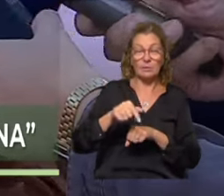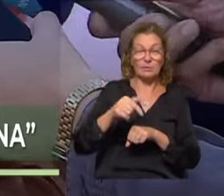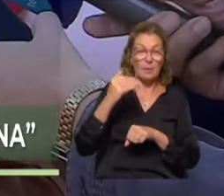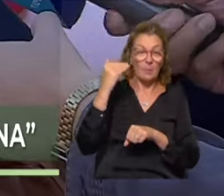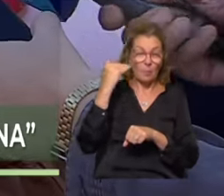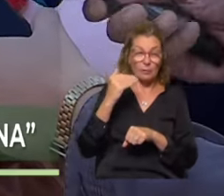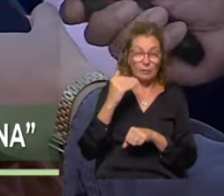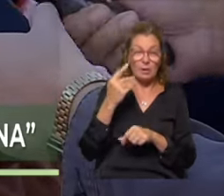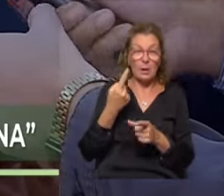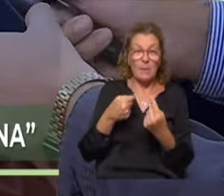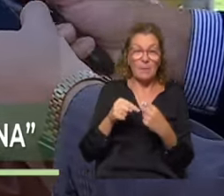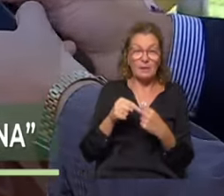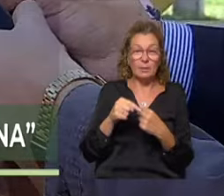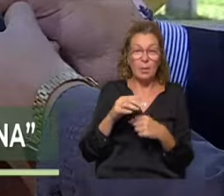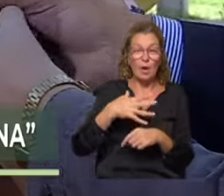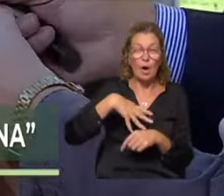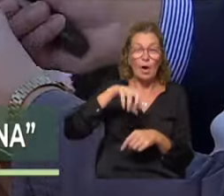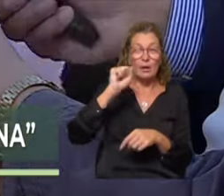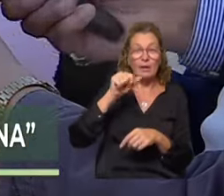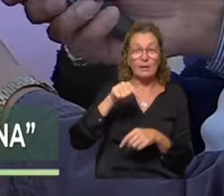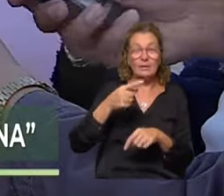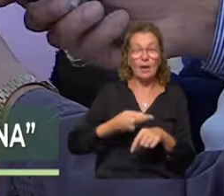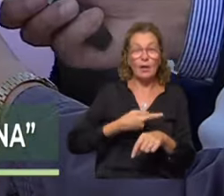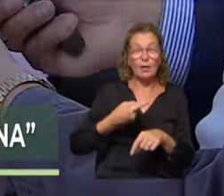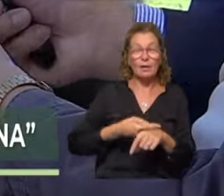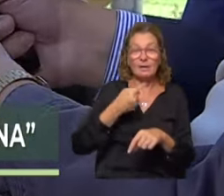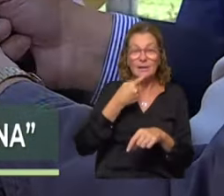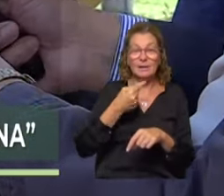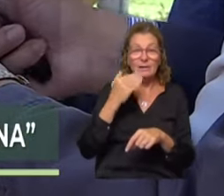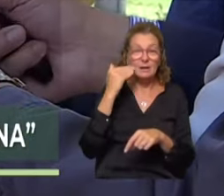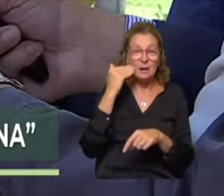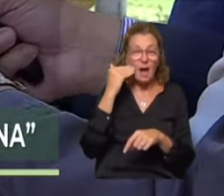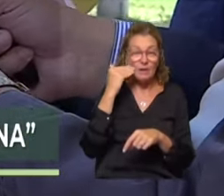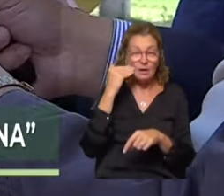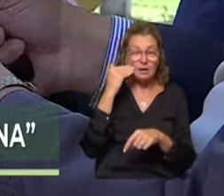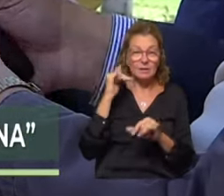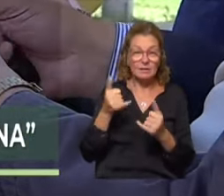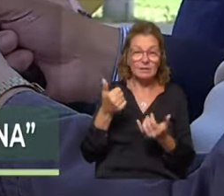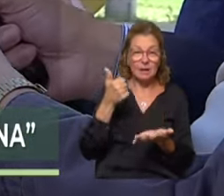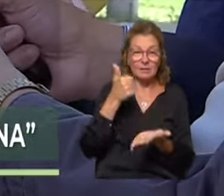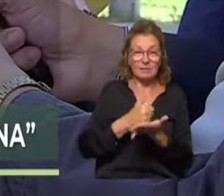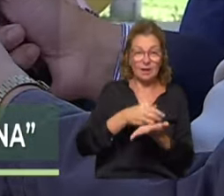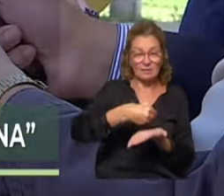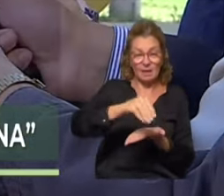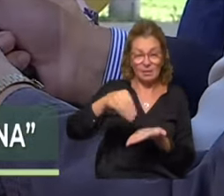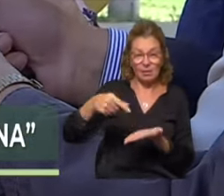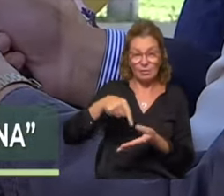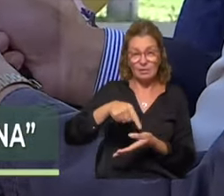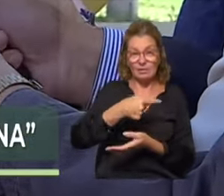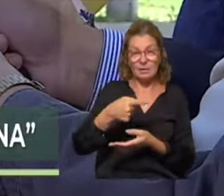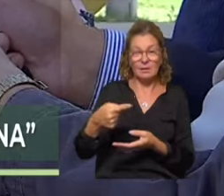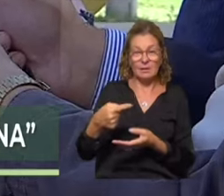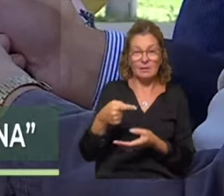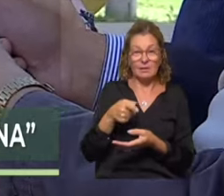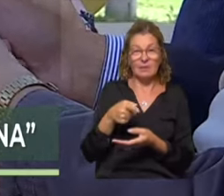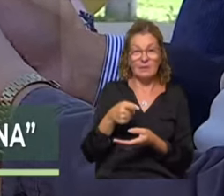docente, pero incluso hemos logrado que esas horas que se nombran en abril habitualmente ya estén siendo designadas esta semana.